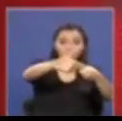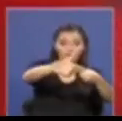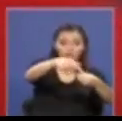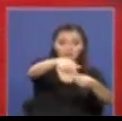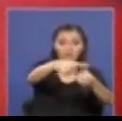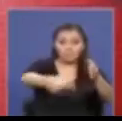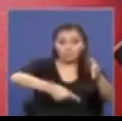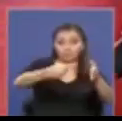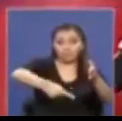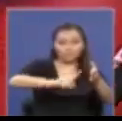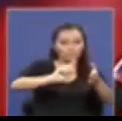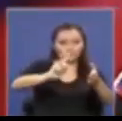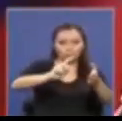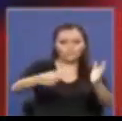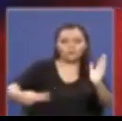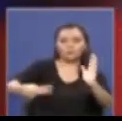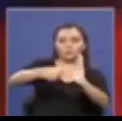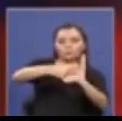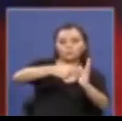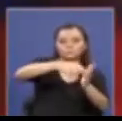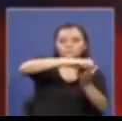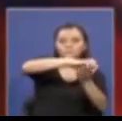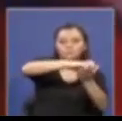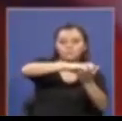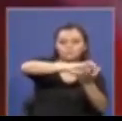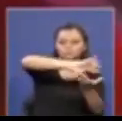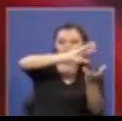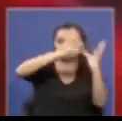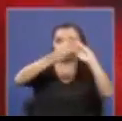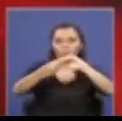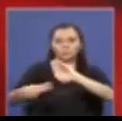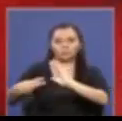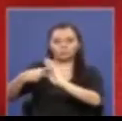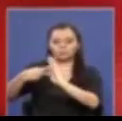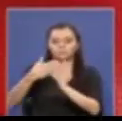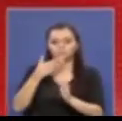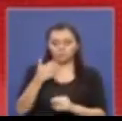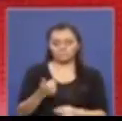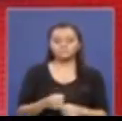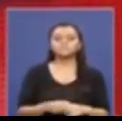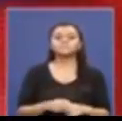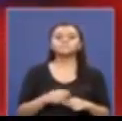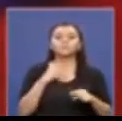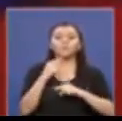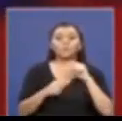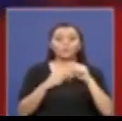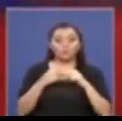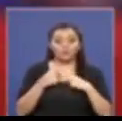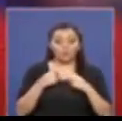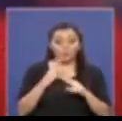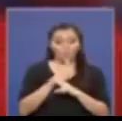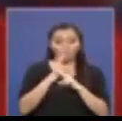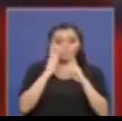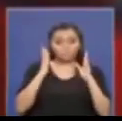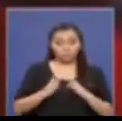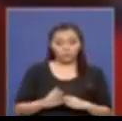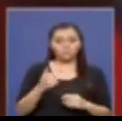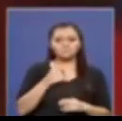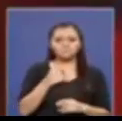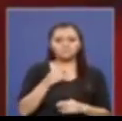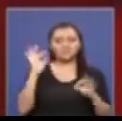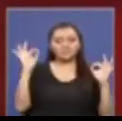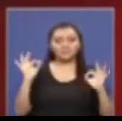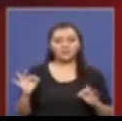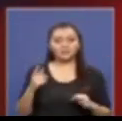para que pasen a motores eléctricos. Por el lado de la demanda, los que consumimos energía, equipos más eficientes, aquí básicamente cocina de